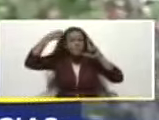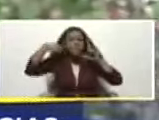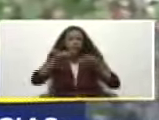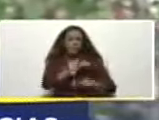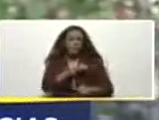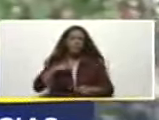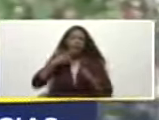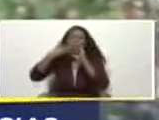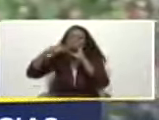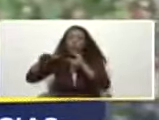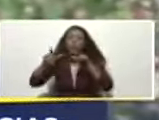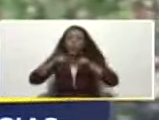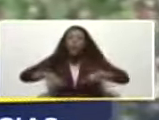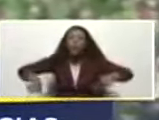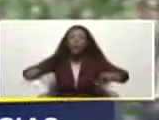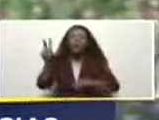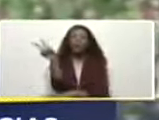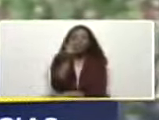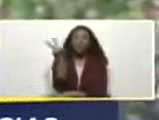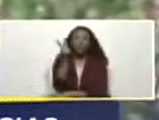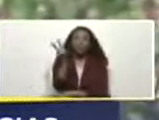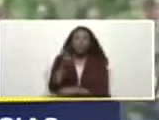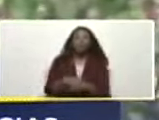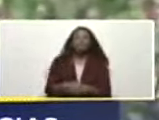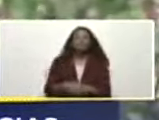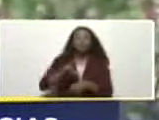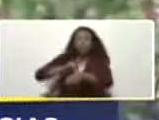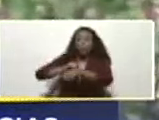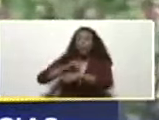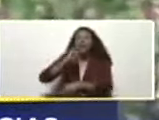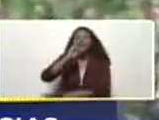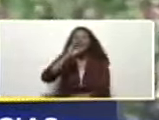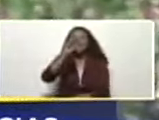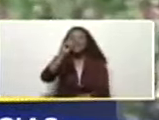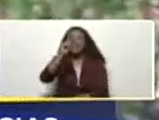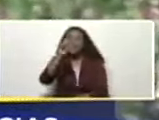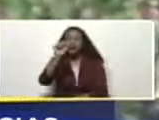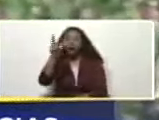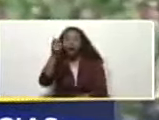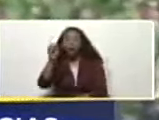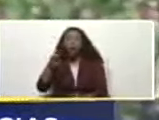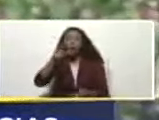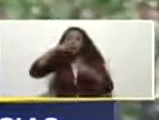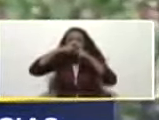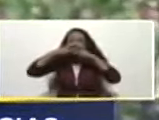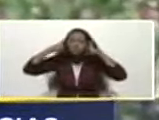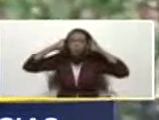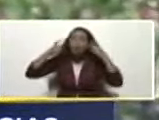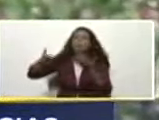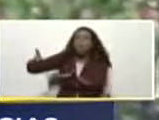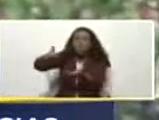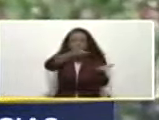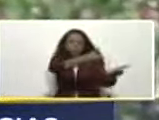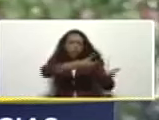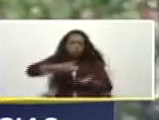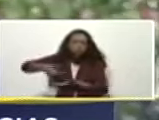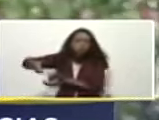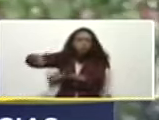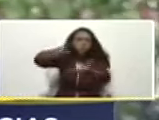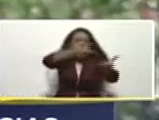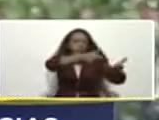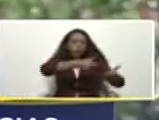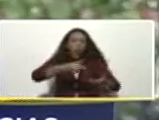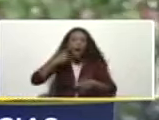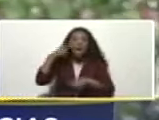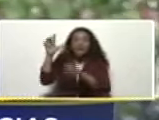una localidad de Venezuela. Uh-huh. Estaba la doctora Hidalgo con las comunidades, con los fumigadores, con el equipo de salud ambiental del Ministerio de Salud